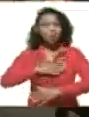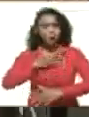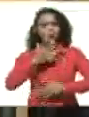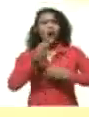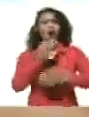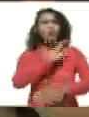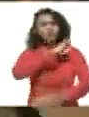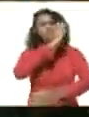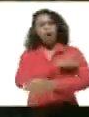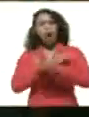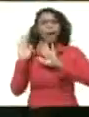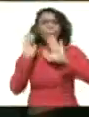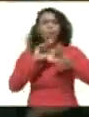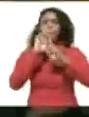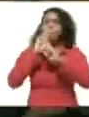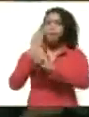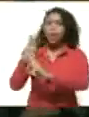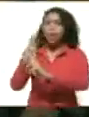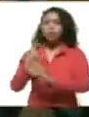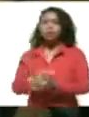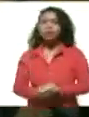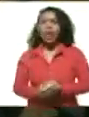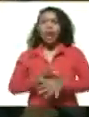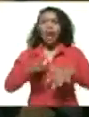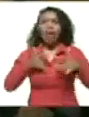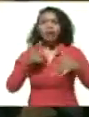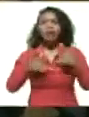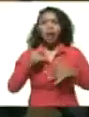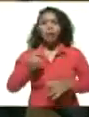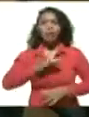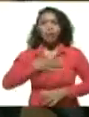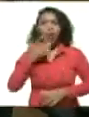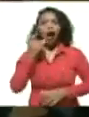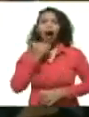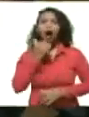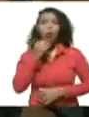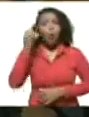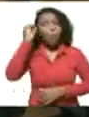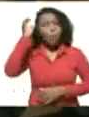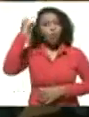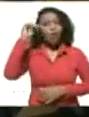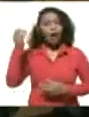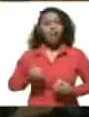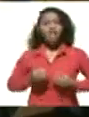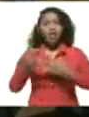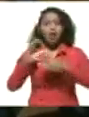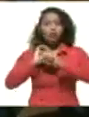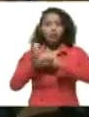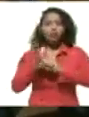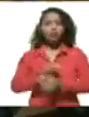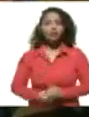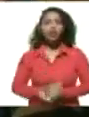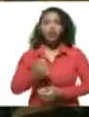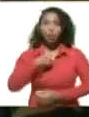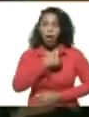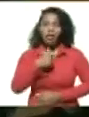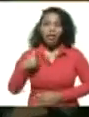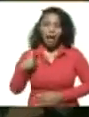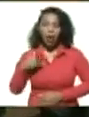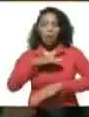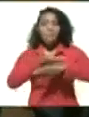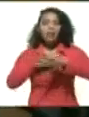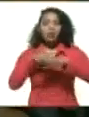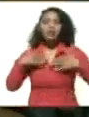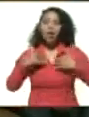respuesta ante el eventual ya posible ocurrencia del virus del cob y 19 yo quiero que el ministro alvarado